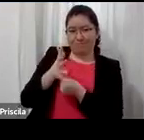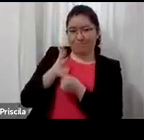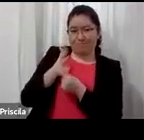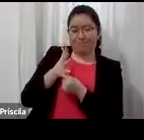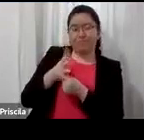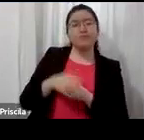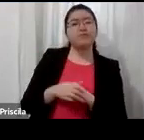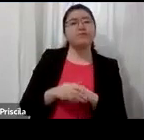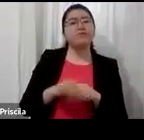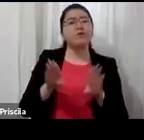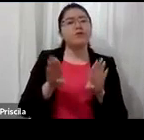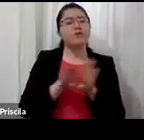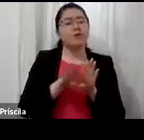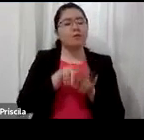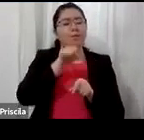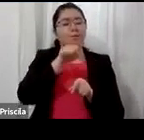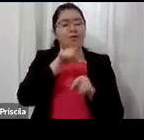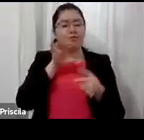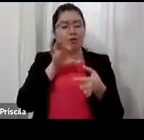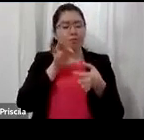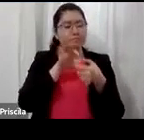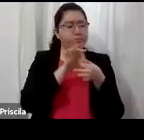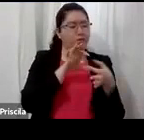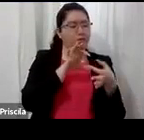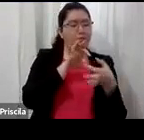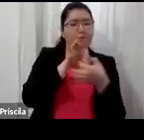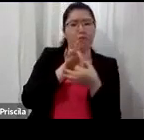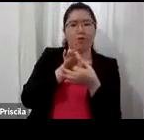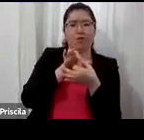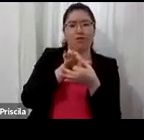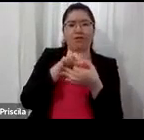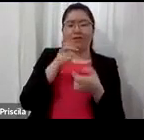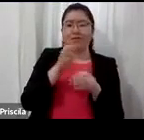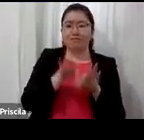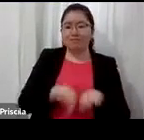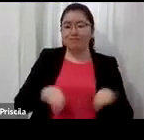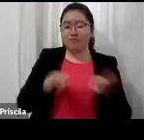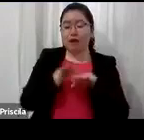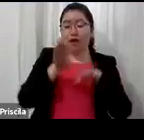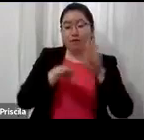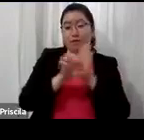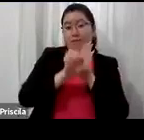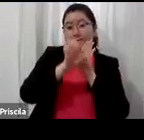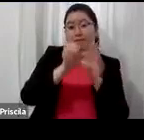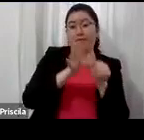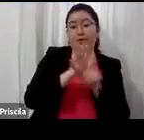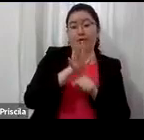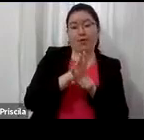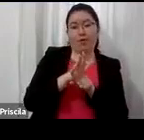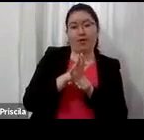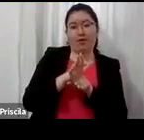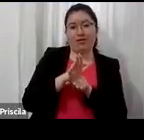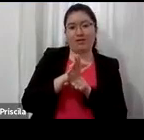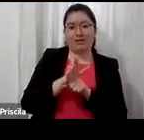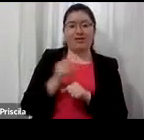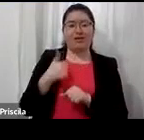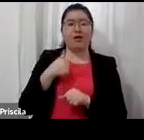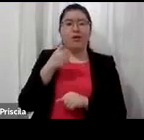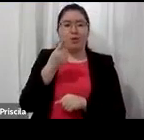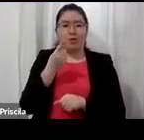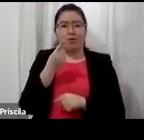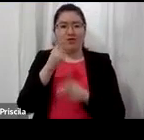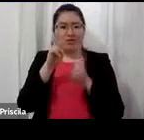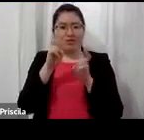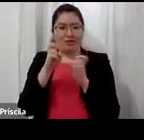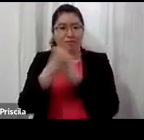estrechar estos vínculos y cortar estas distancias, a veces que encontramos, por ejemplo, en Lunes por la Educación para la Paz,